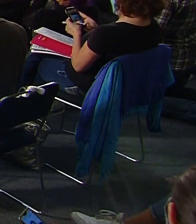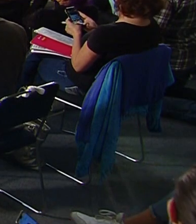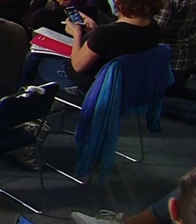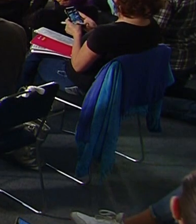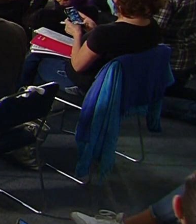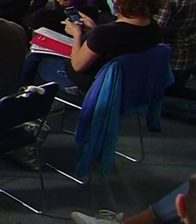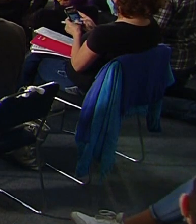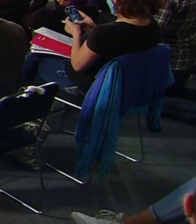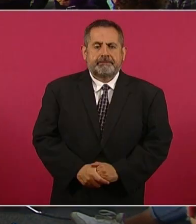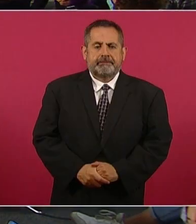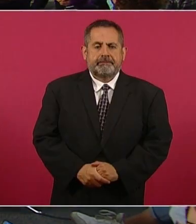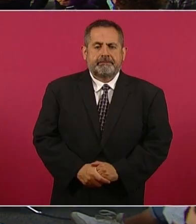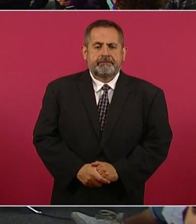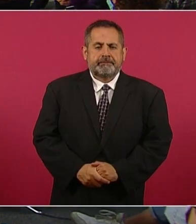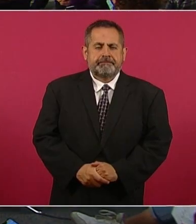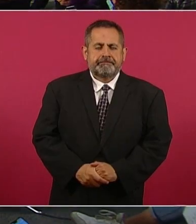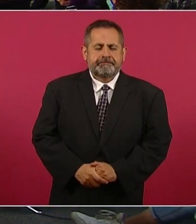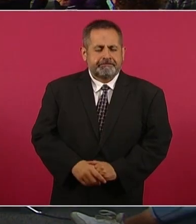en Irán